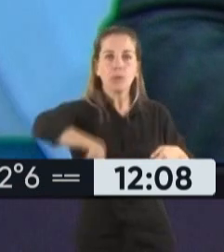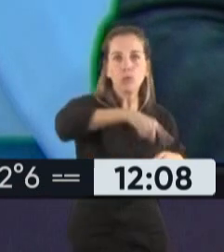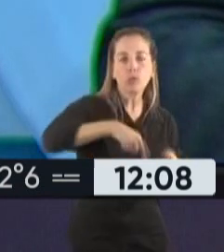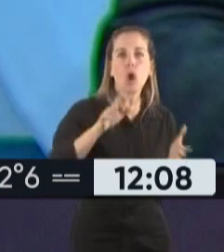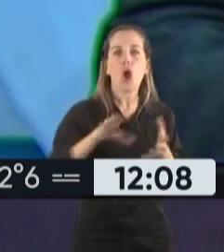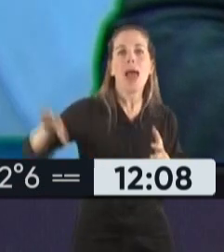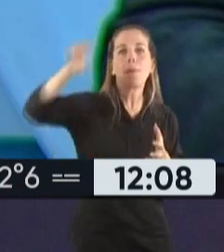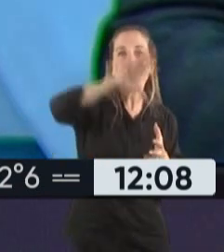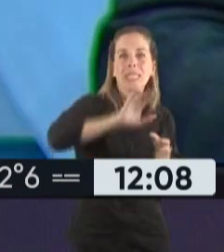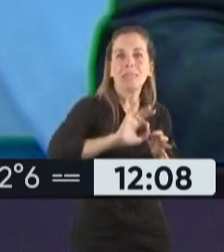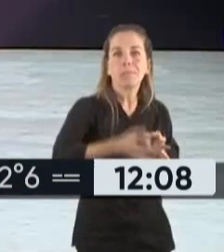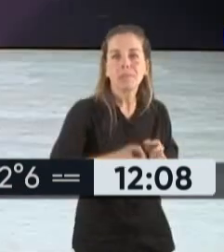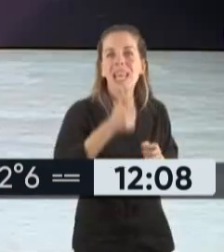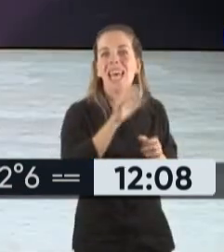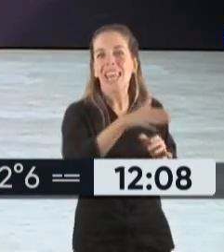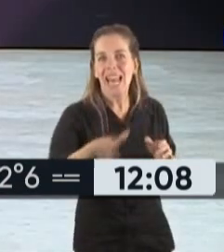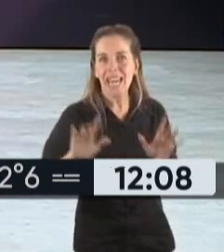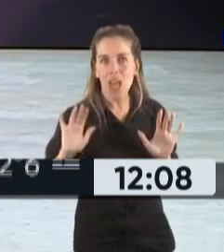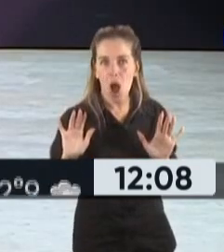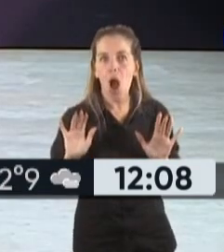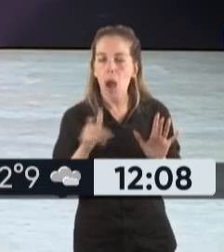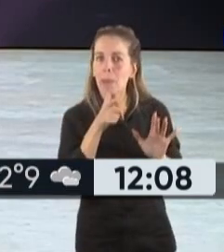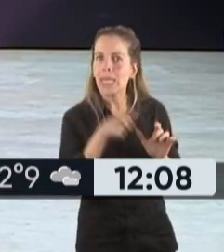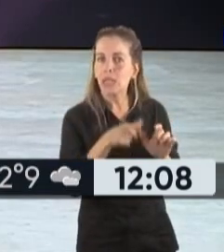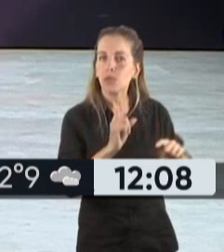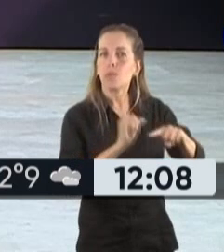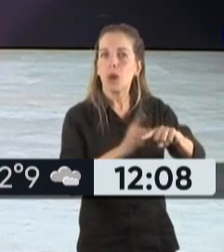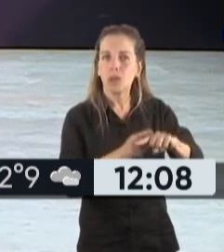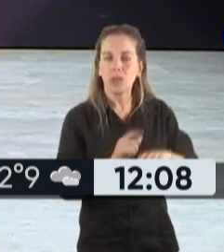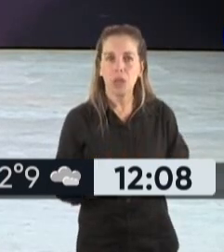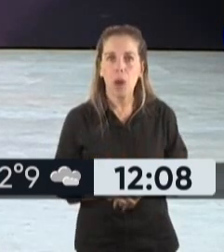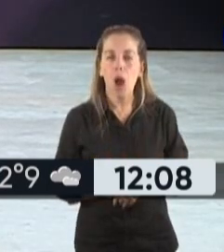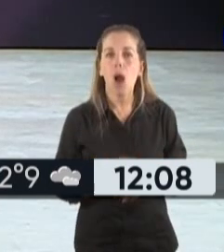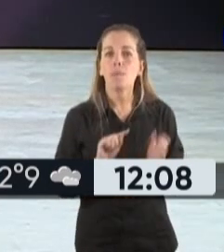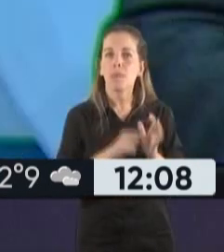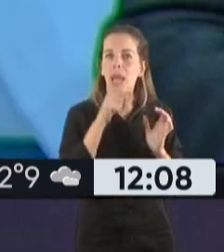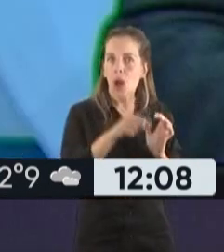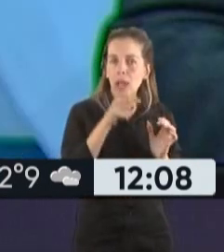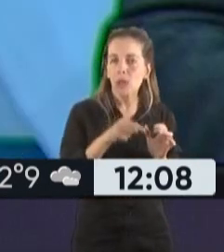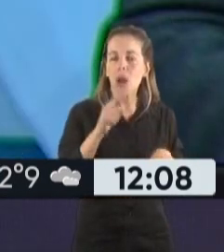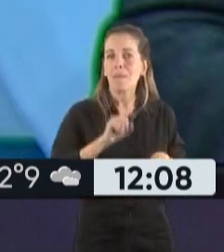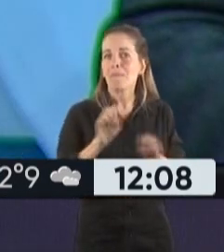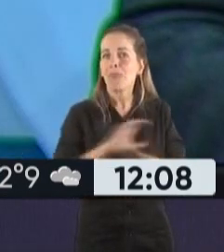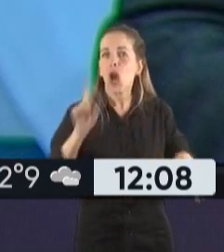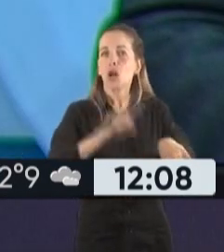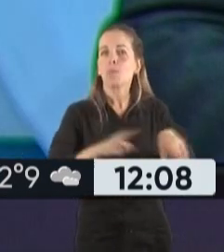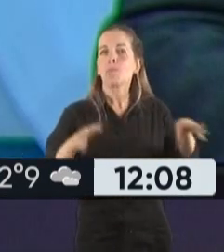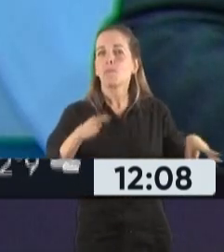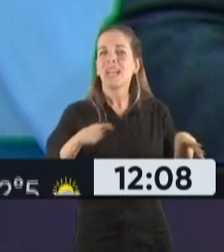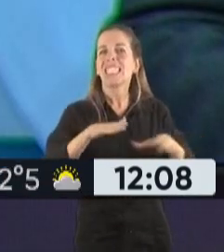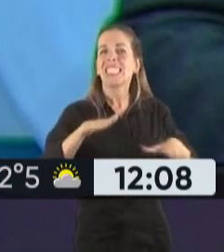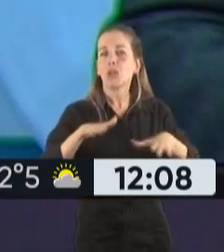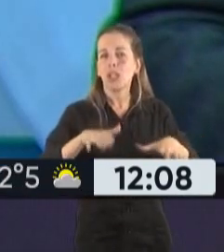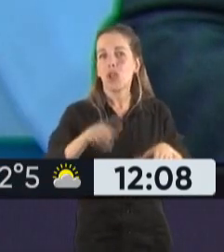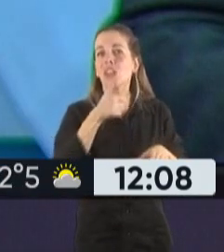ribereñas del río. Y creo que fue un buen paso que dimos. Pero lo dimos en el peor momento